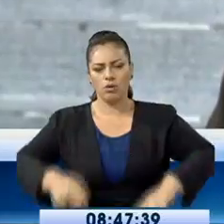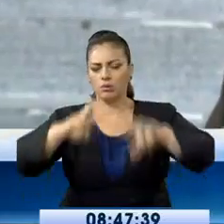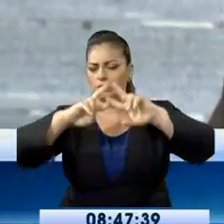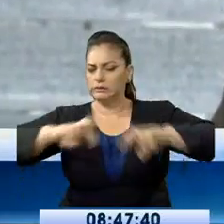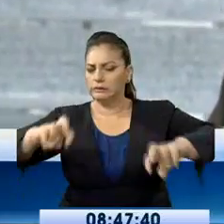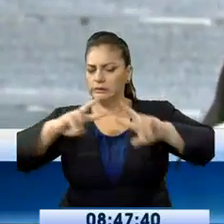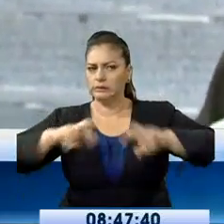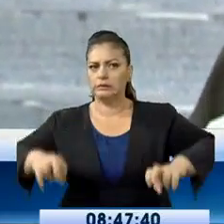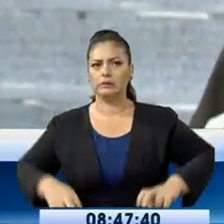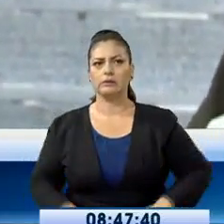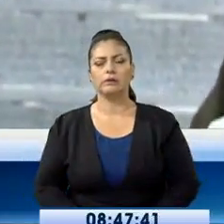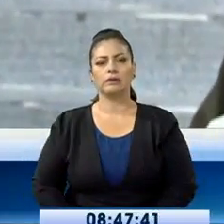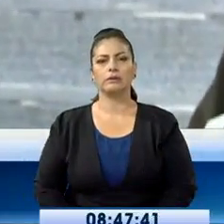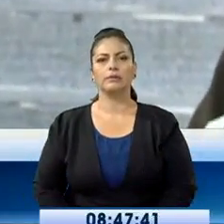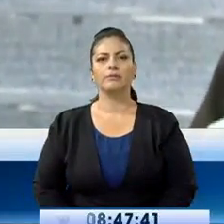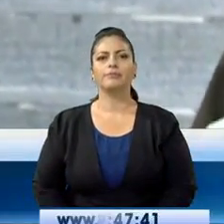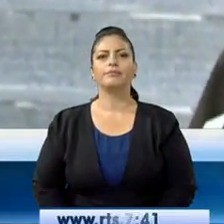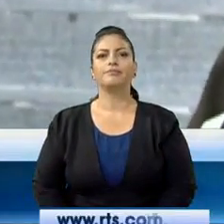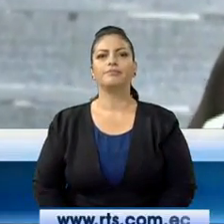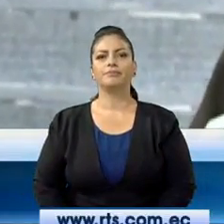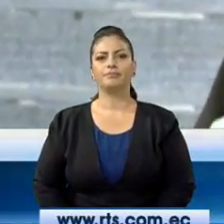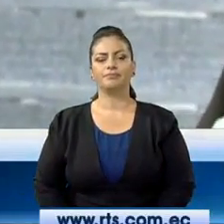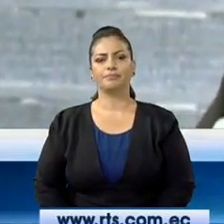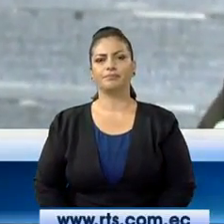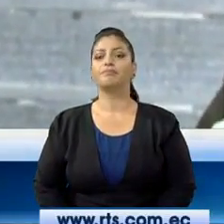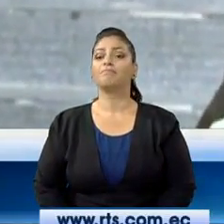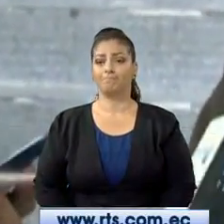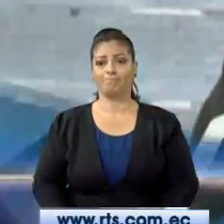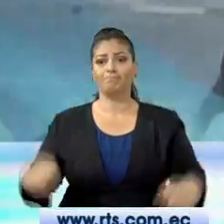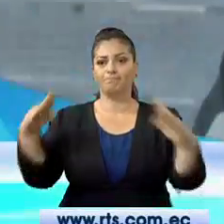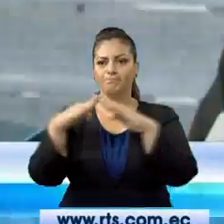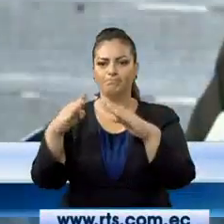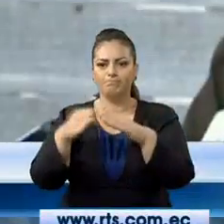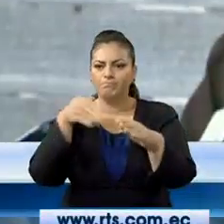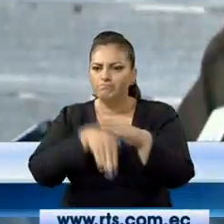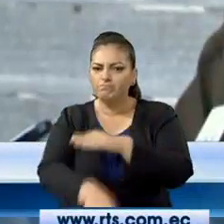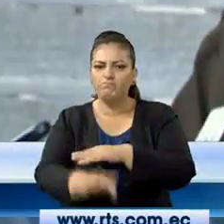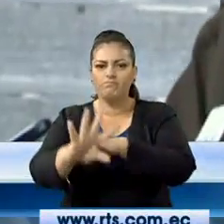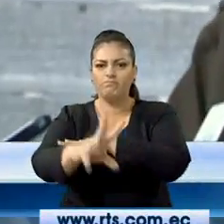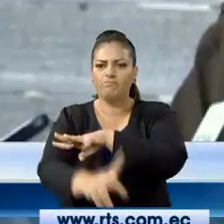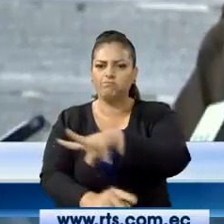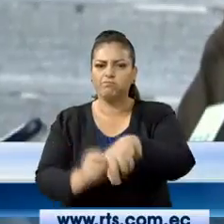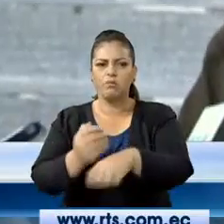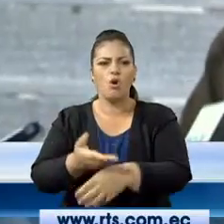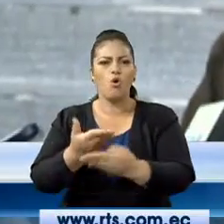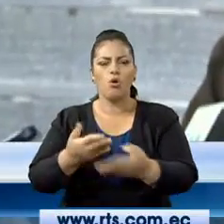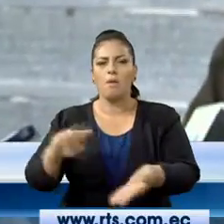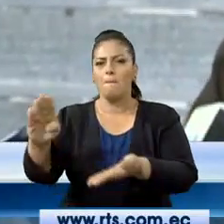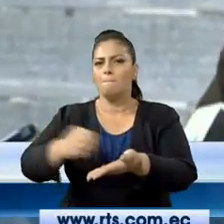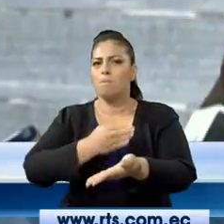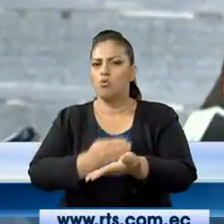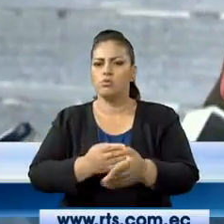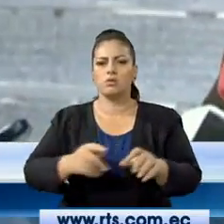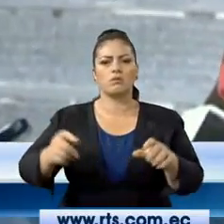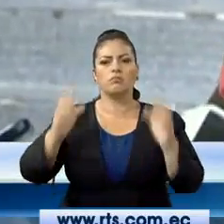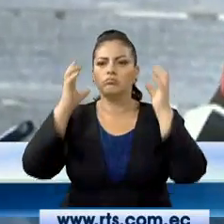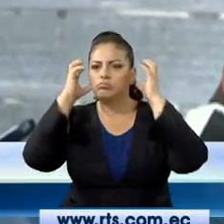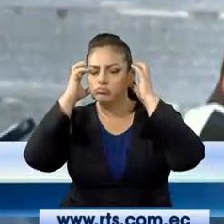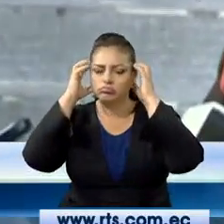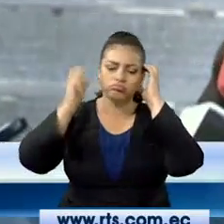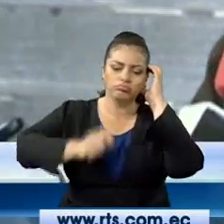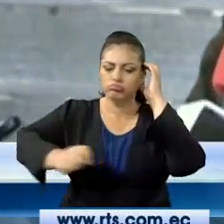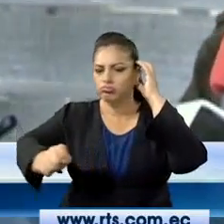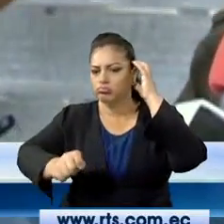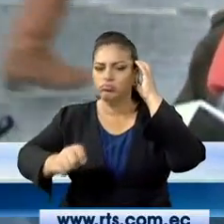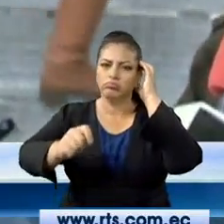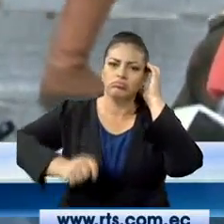mediante la modalidad de estruche a su domicilio y le roban varios artefactos que están